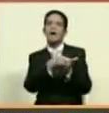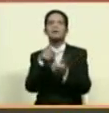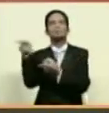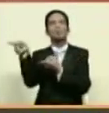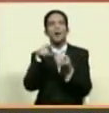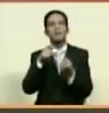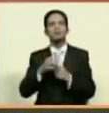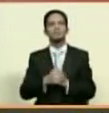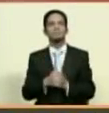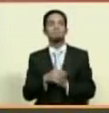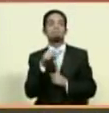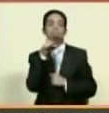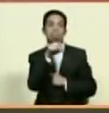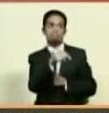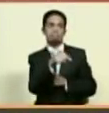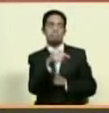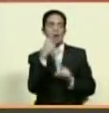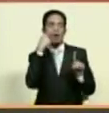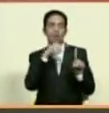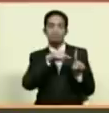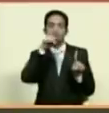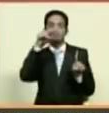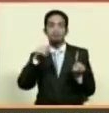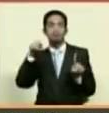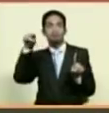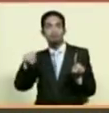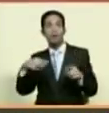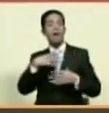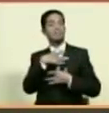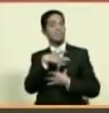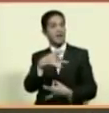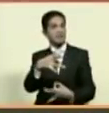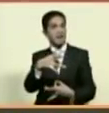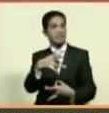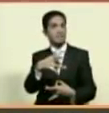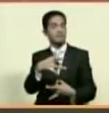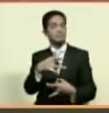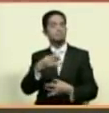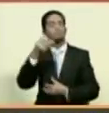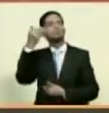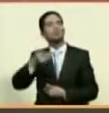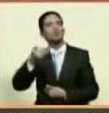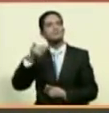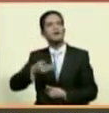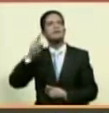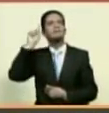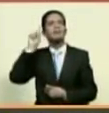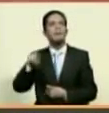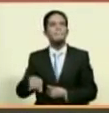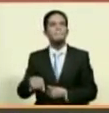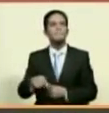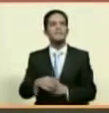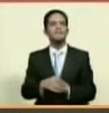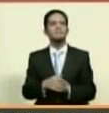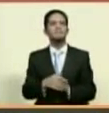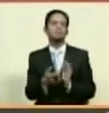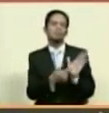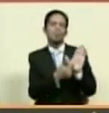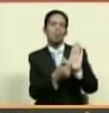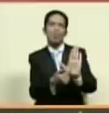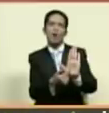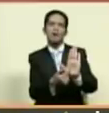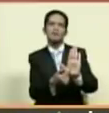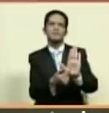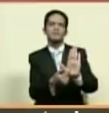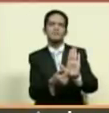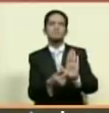un indicador interesante, fundamental, que también da cuenta de